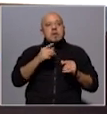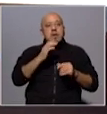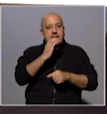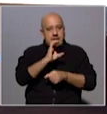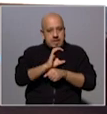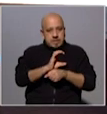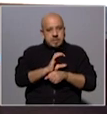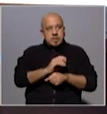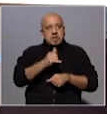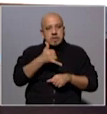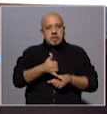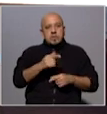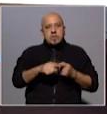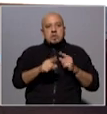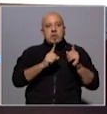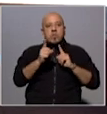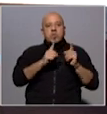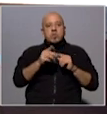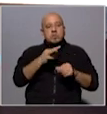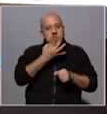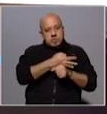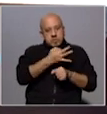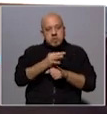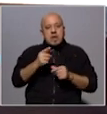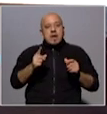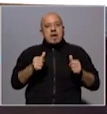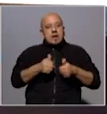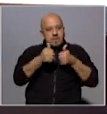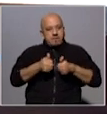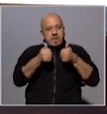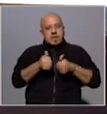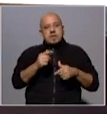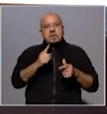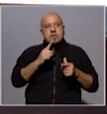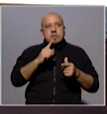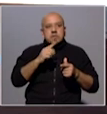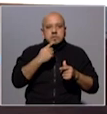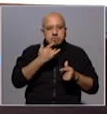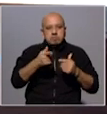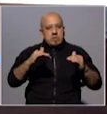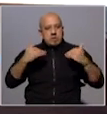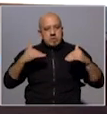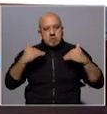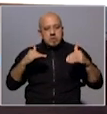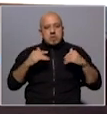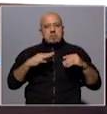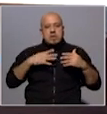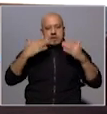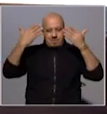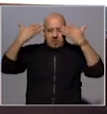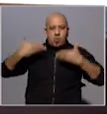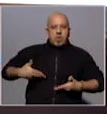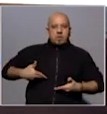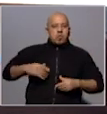clases tenemos algunos consejos juegos algunas actividades que refieren a ejercicios a cuidados posturales